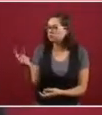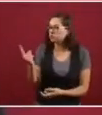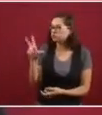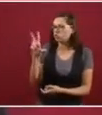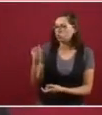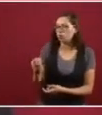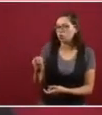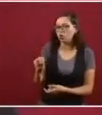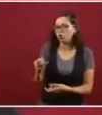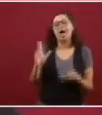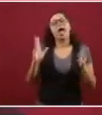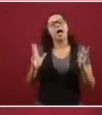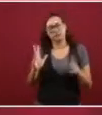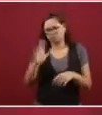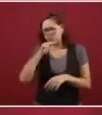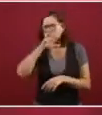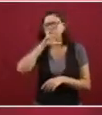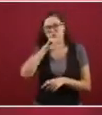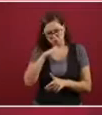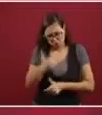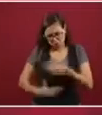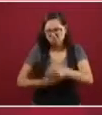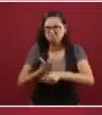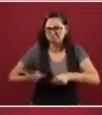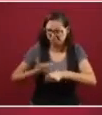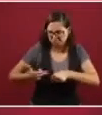Pero ya se está viendo, o sea,